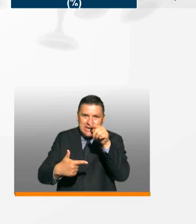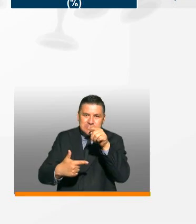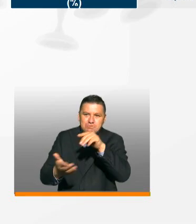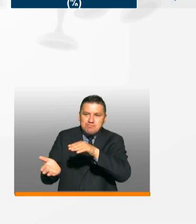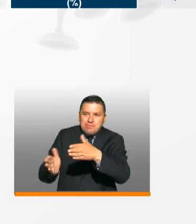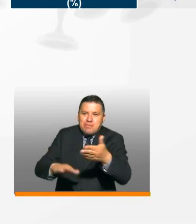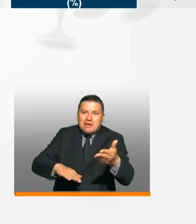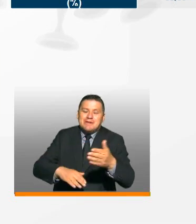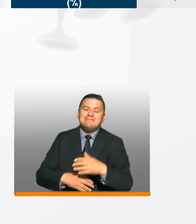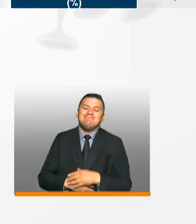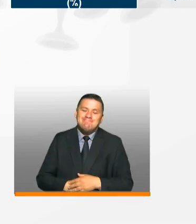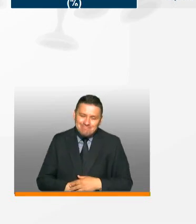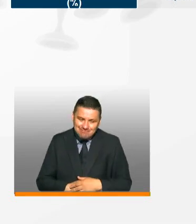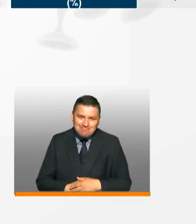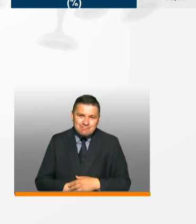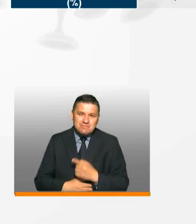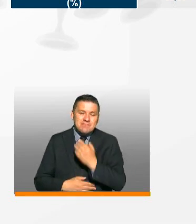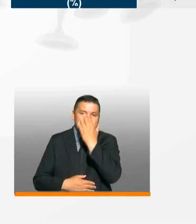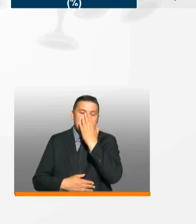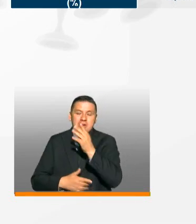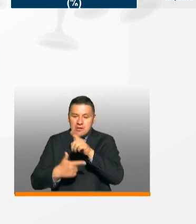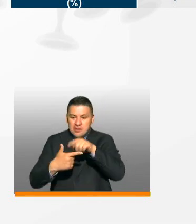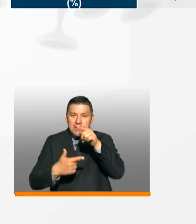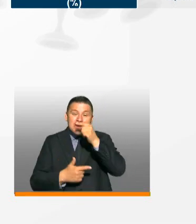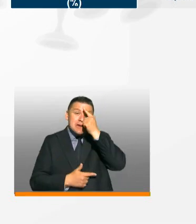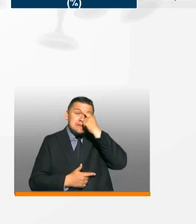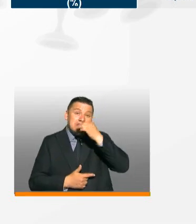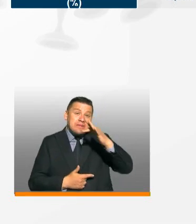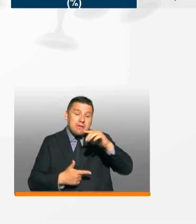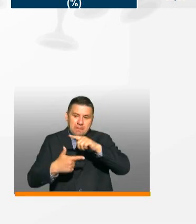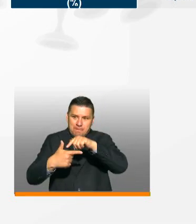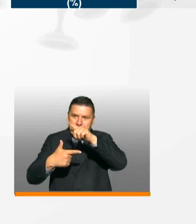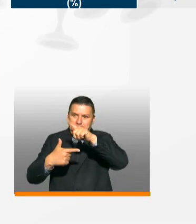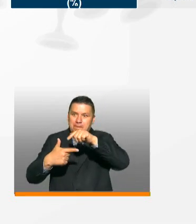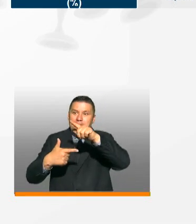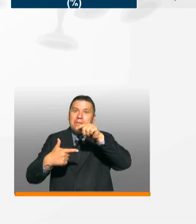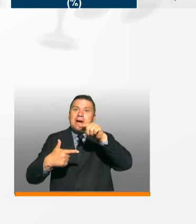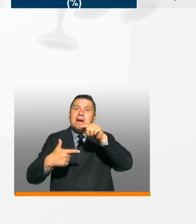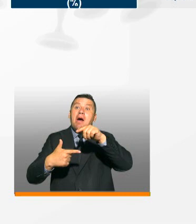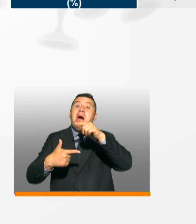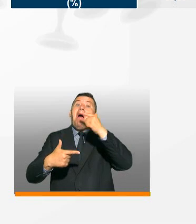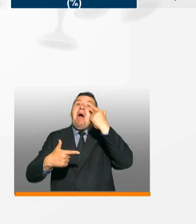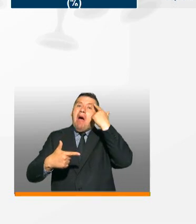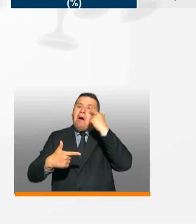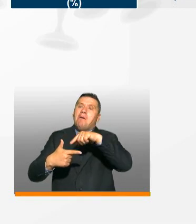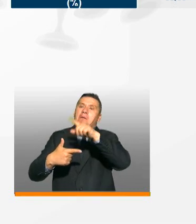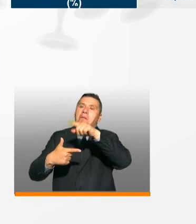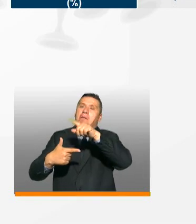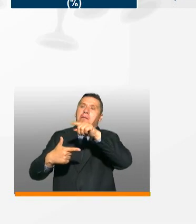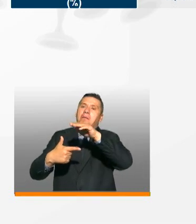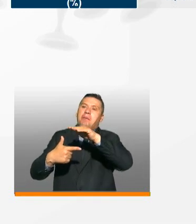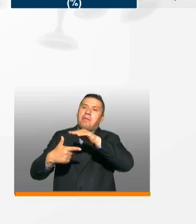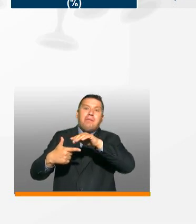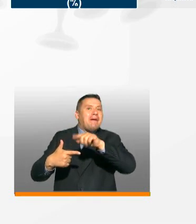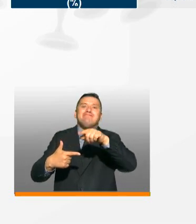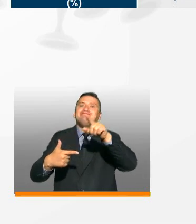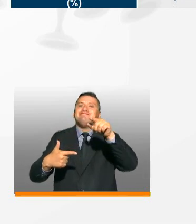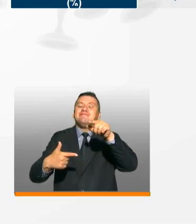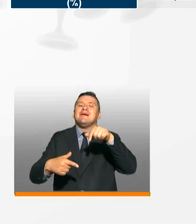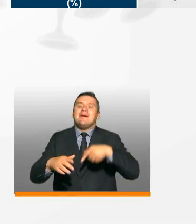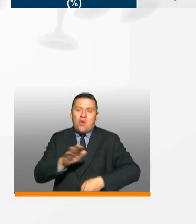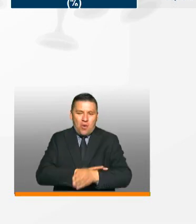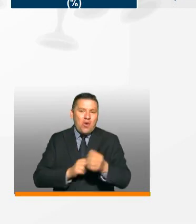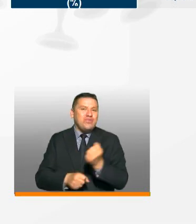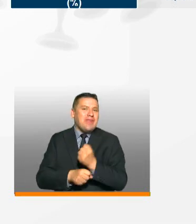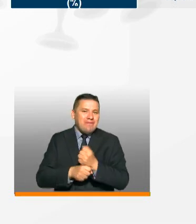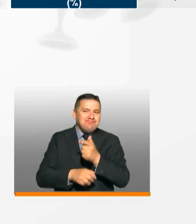decesos. Esta curva de la ciudad de Santa Marta viene con una tendencia a estabilizar y la baja, y por eso venimos trabajando